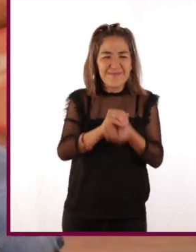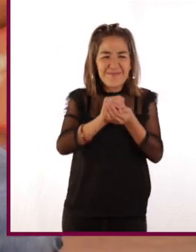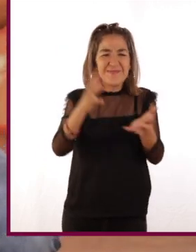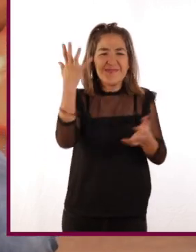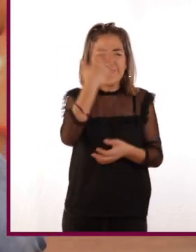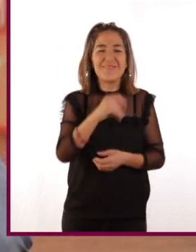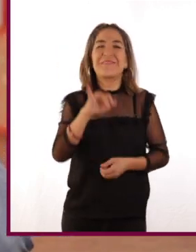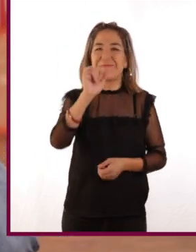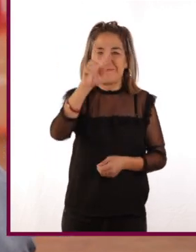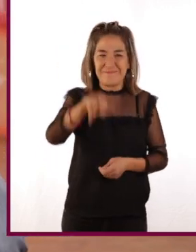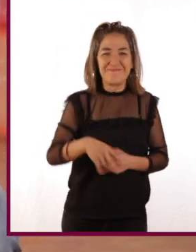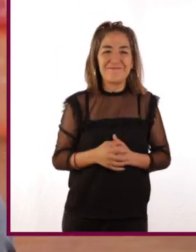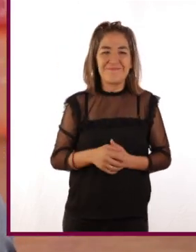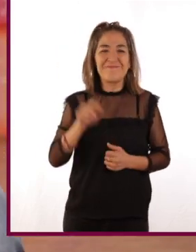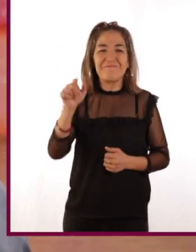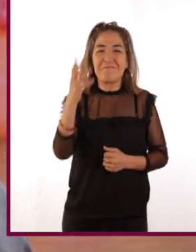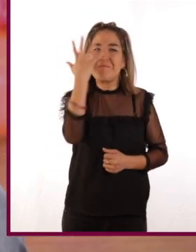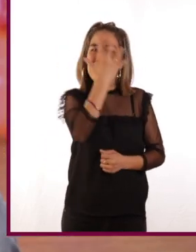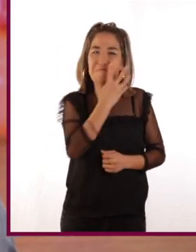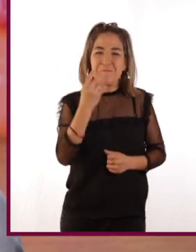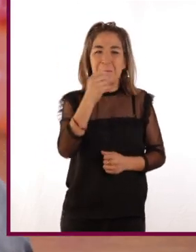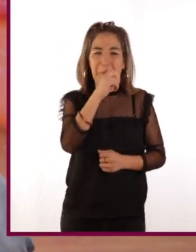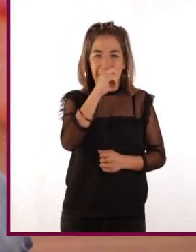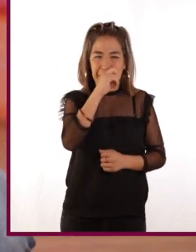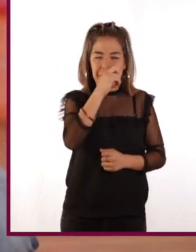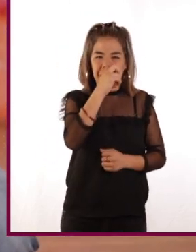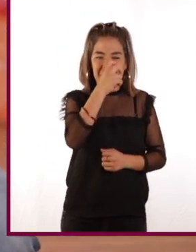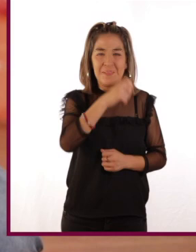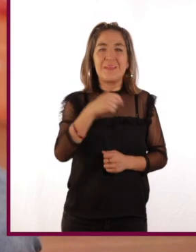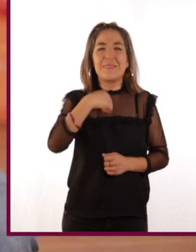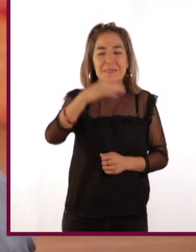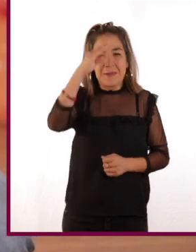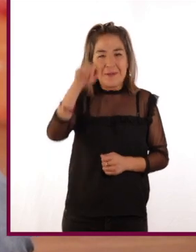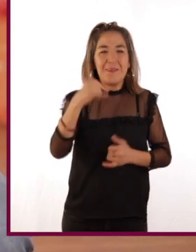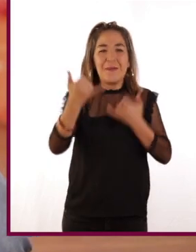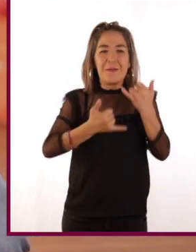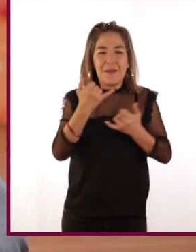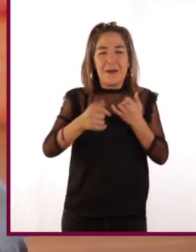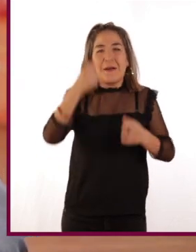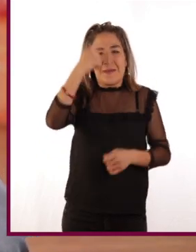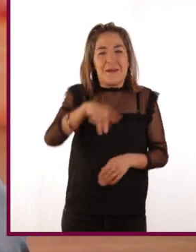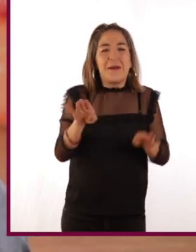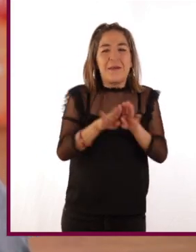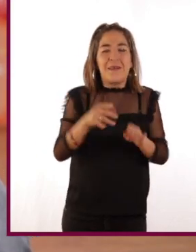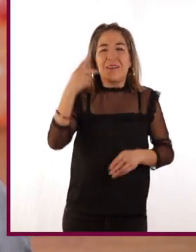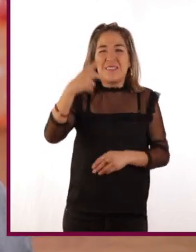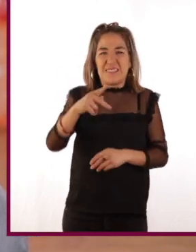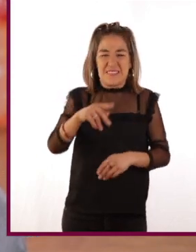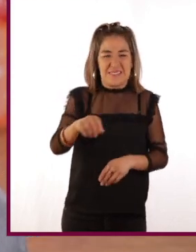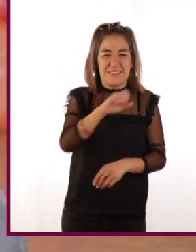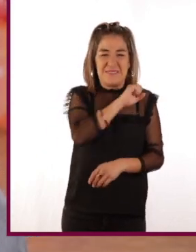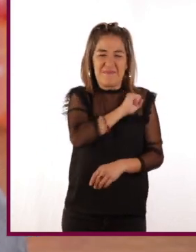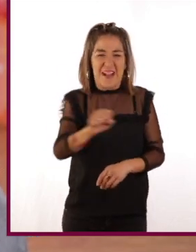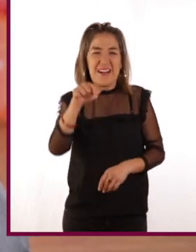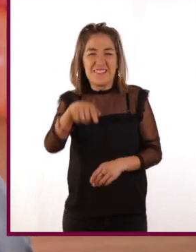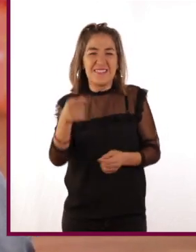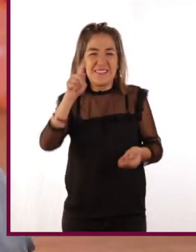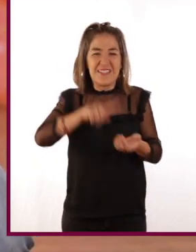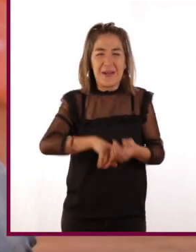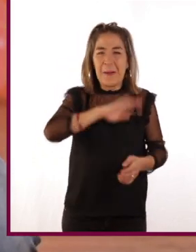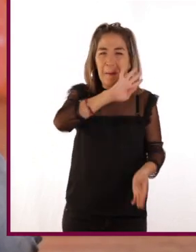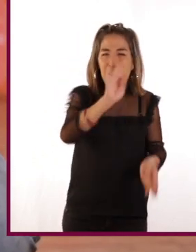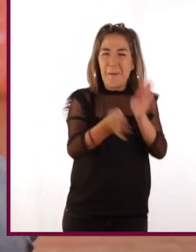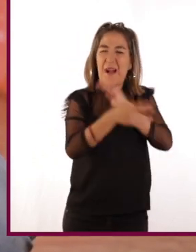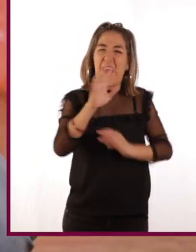qué bonitos dados. Sí, ¿verdad? Son muy bonitos. Me gusta pensar que además de jugar con ellos para librarme de las criaturas